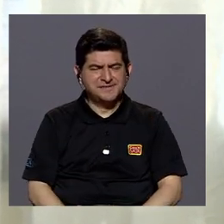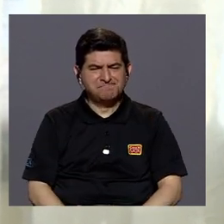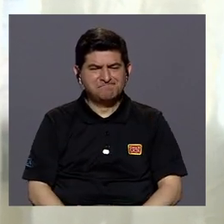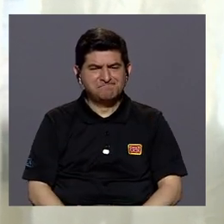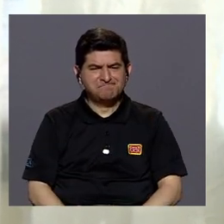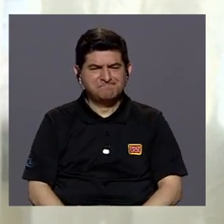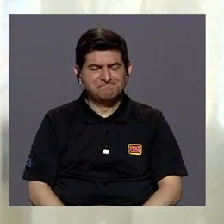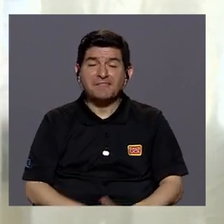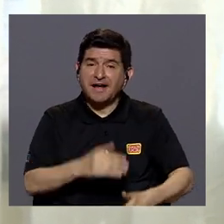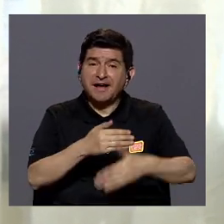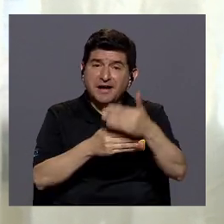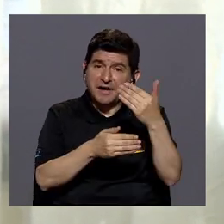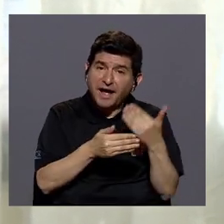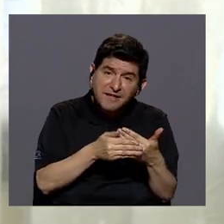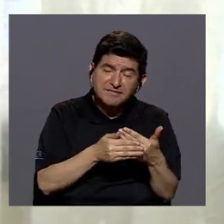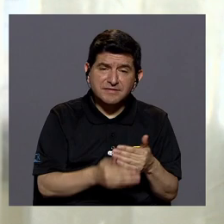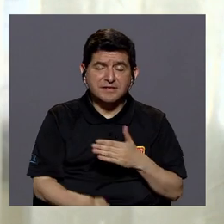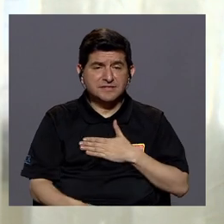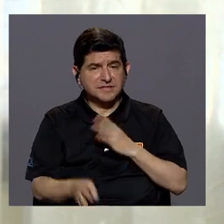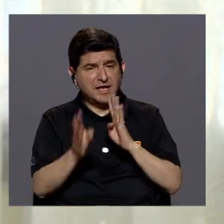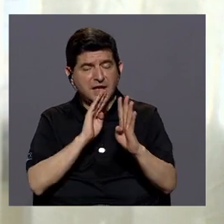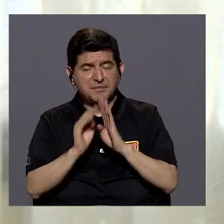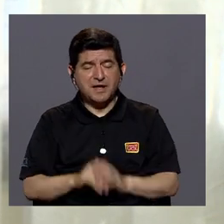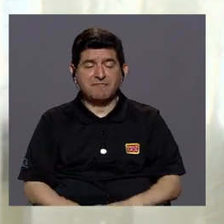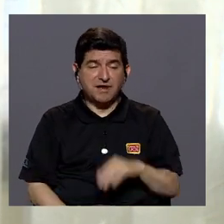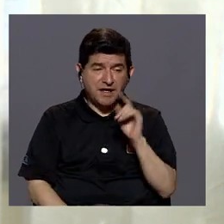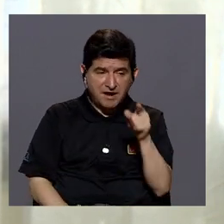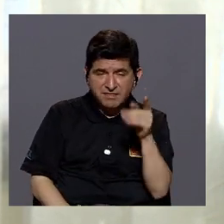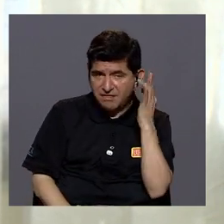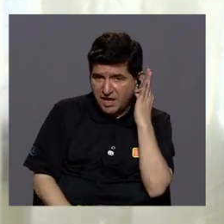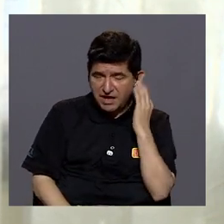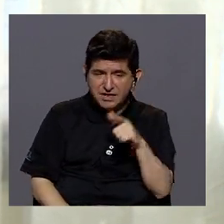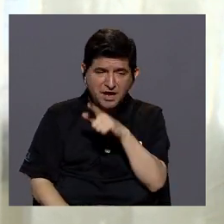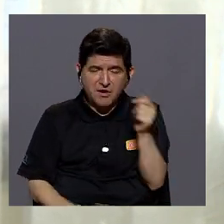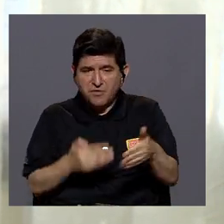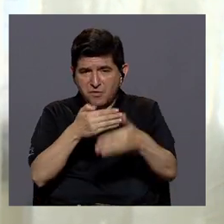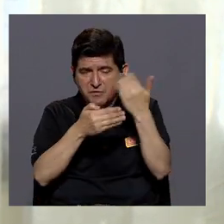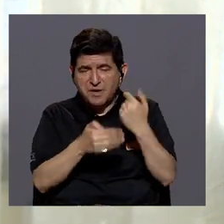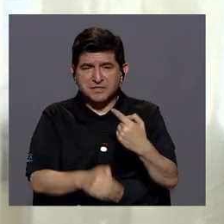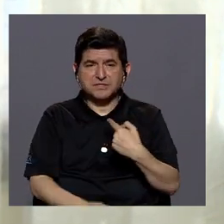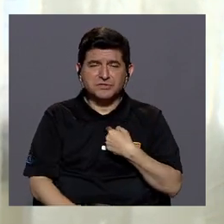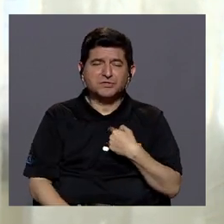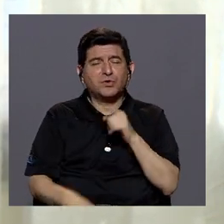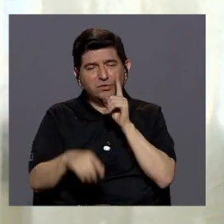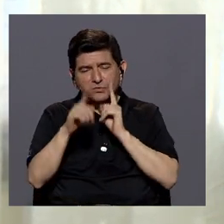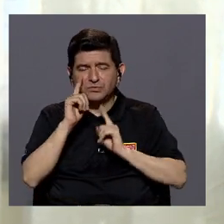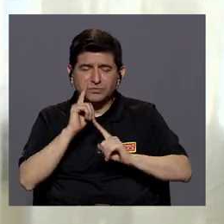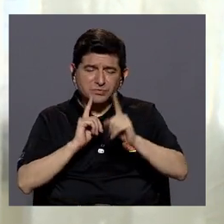Ahora, antes, cuando me hablaban de ella o hace unos meses, yo me ponía a llorar.